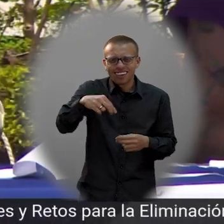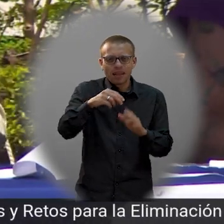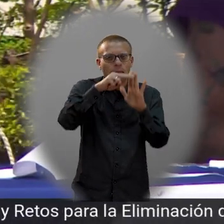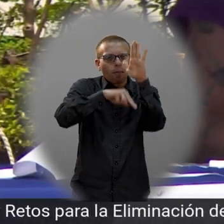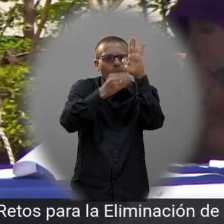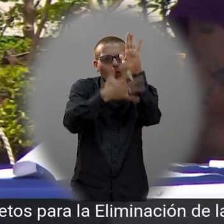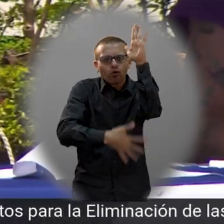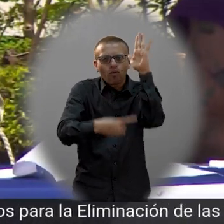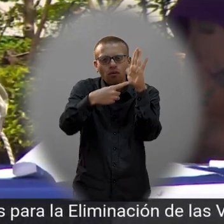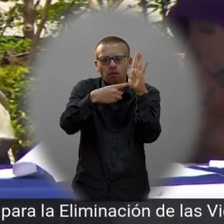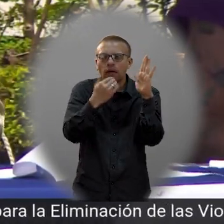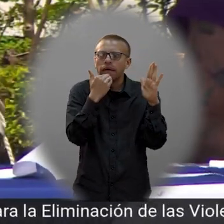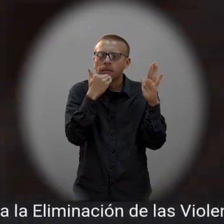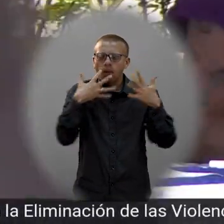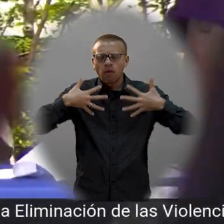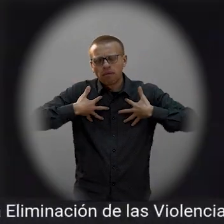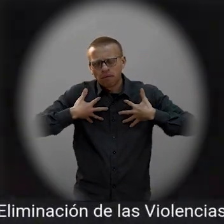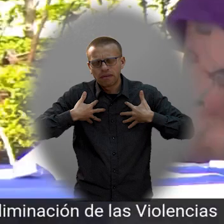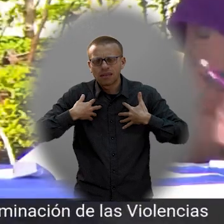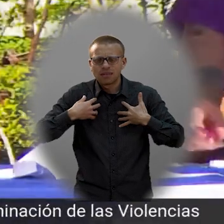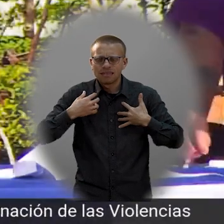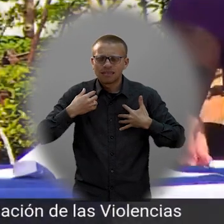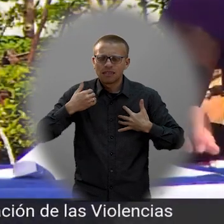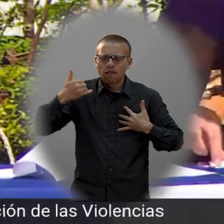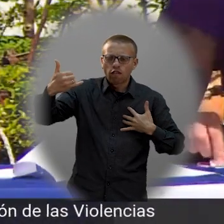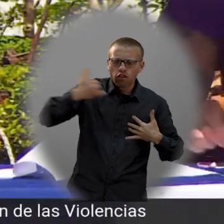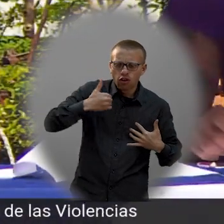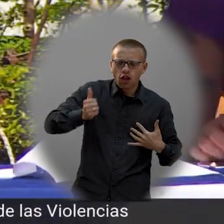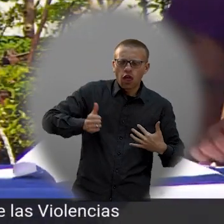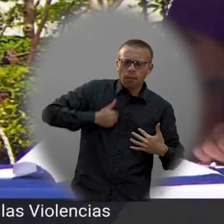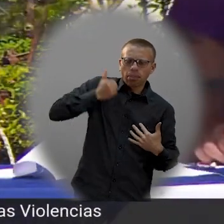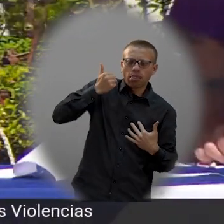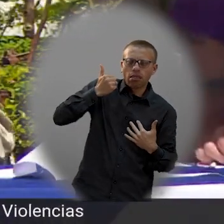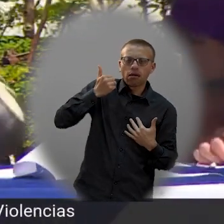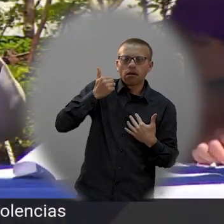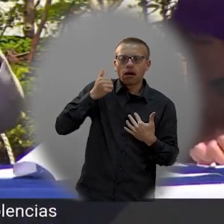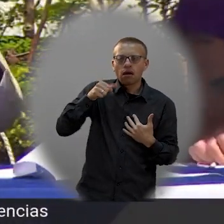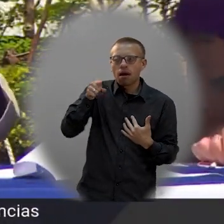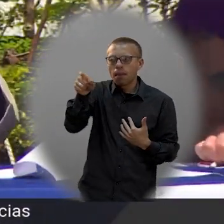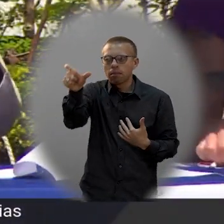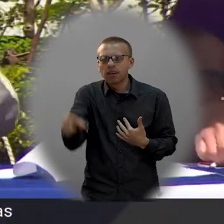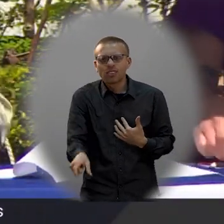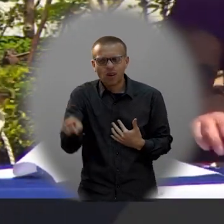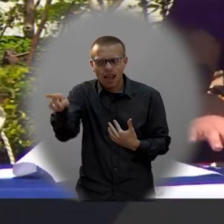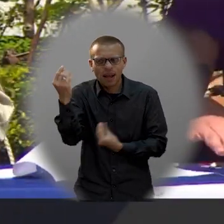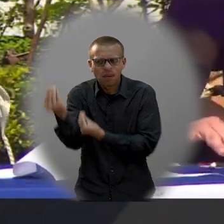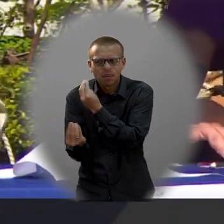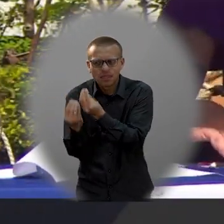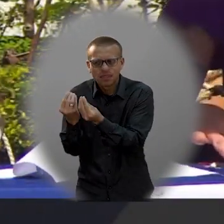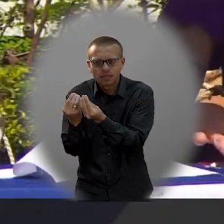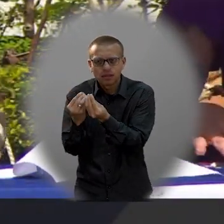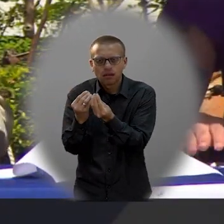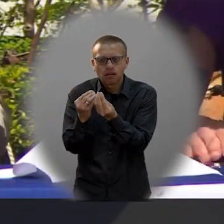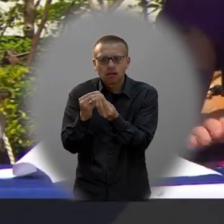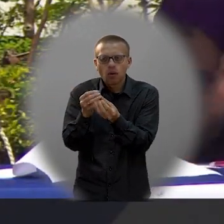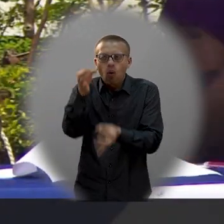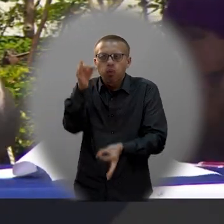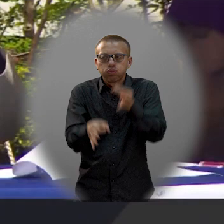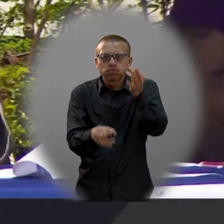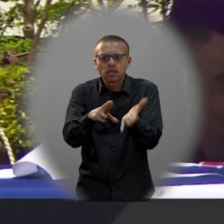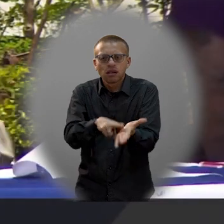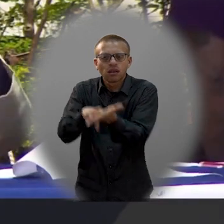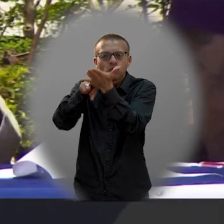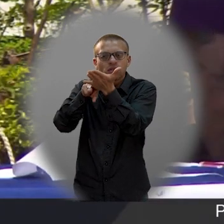de diálogo y de simetría, si la existe o no frente a eso. Es el acuerdo de qué es lo que yo siento que es justo cuando he